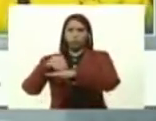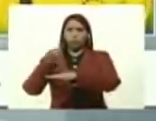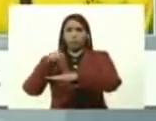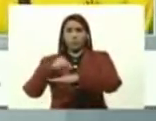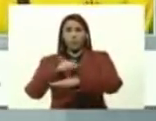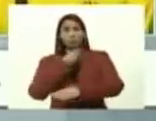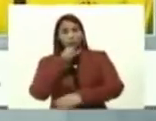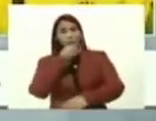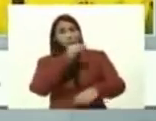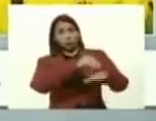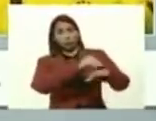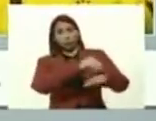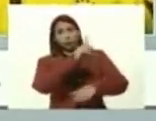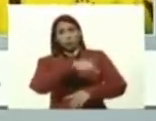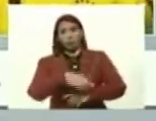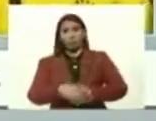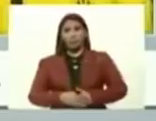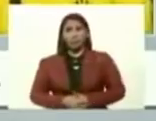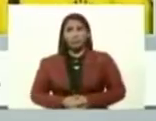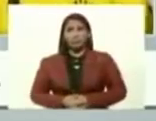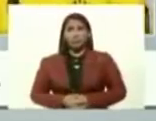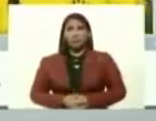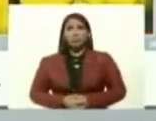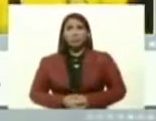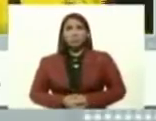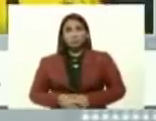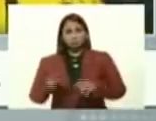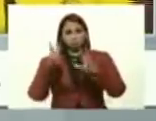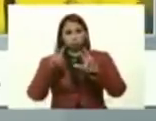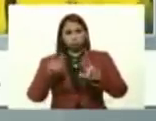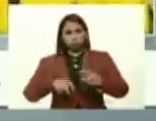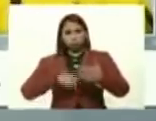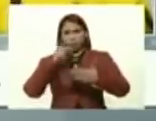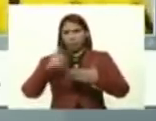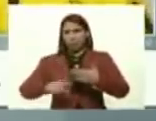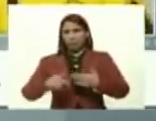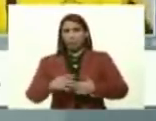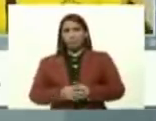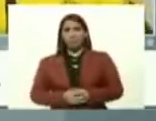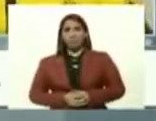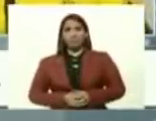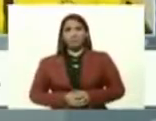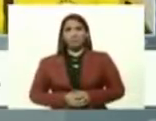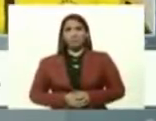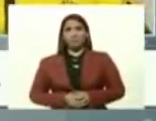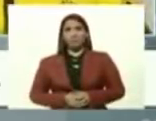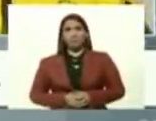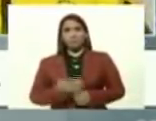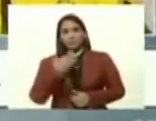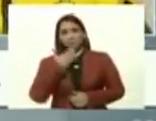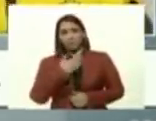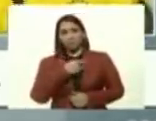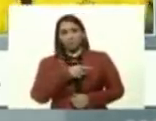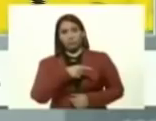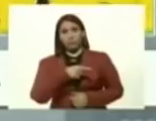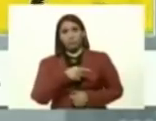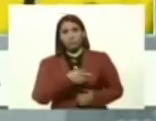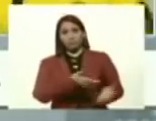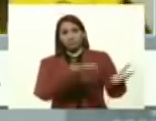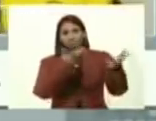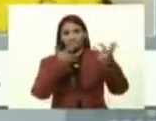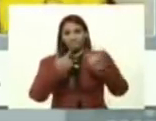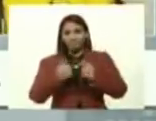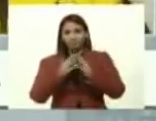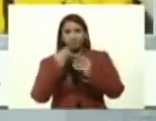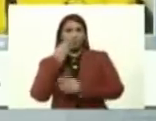a ti, Yulimar, que revises ese plan. Te pido que nos aportes toda tu